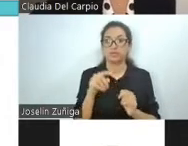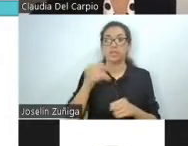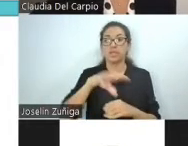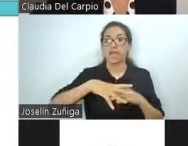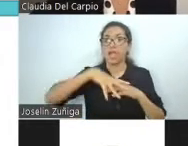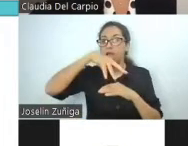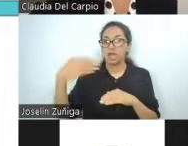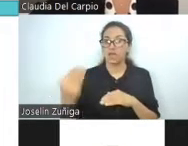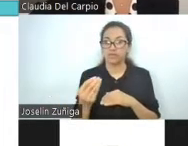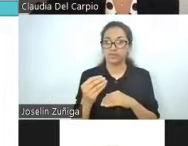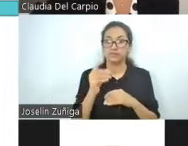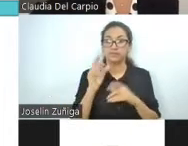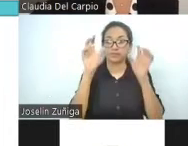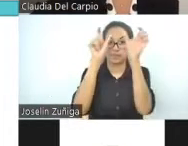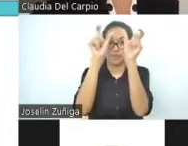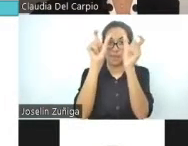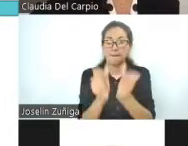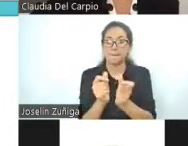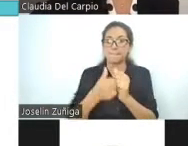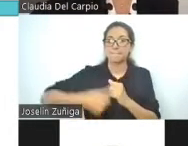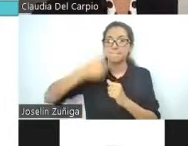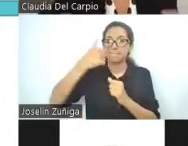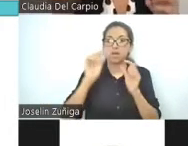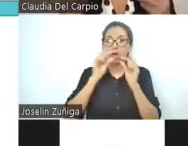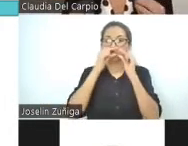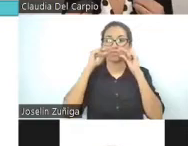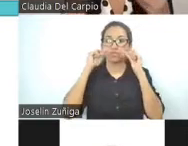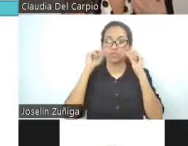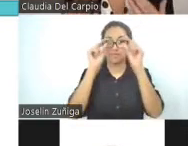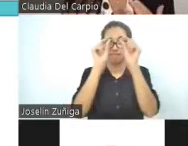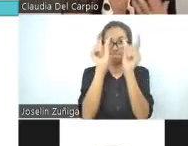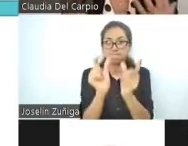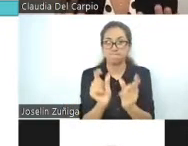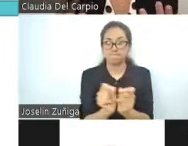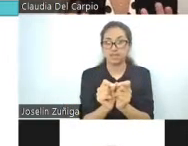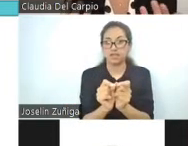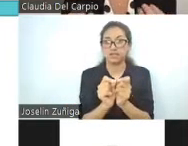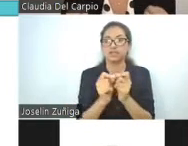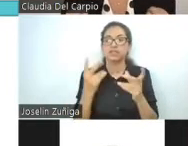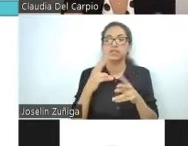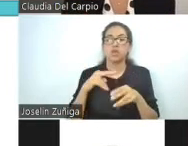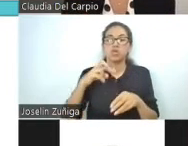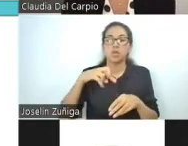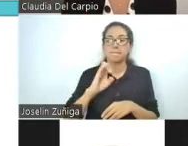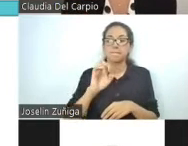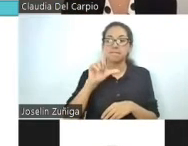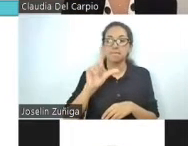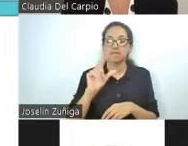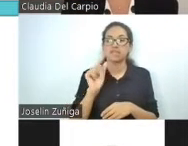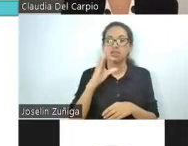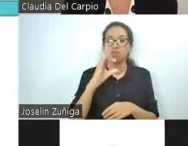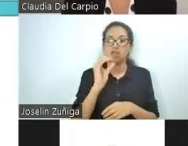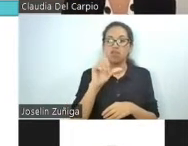externa lateral los labios mayores o externos que están cubiertos por piel con folículos